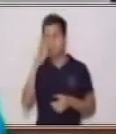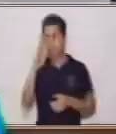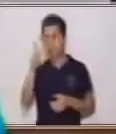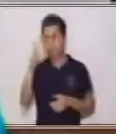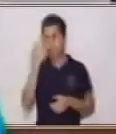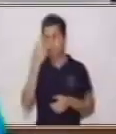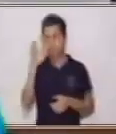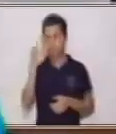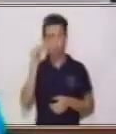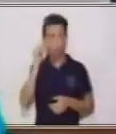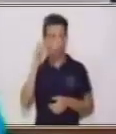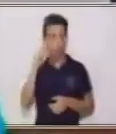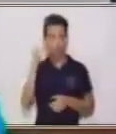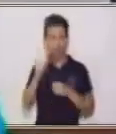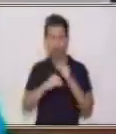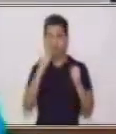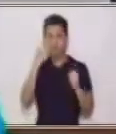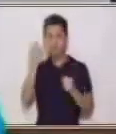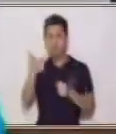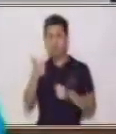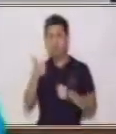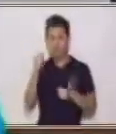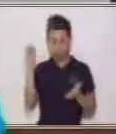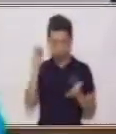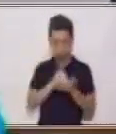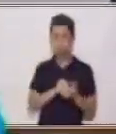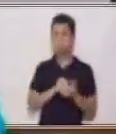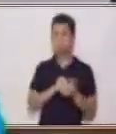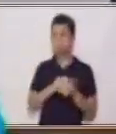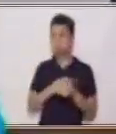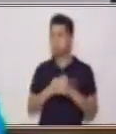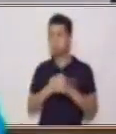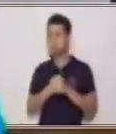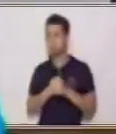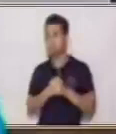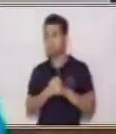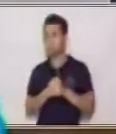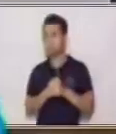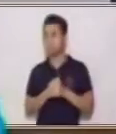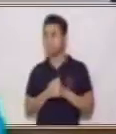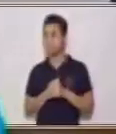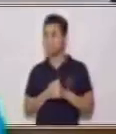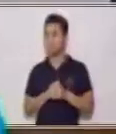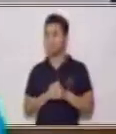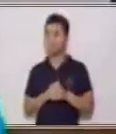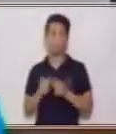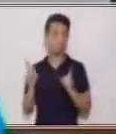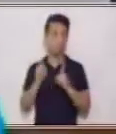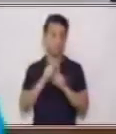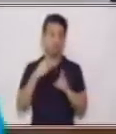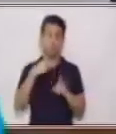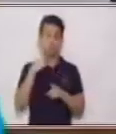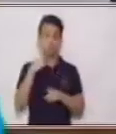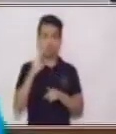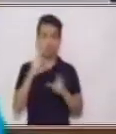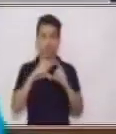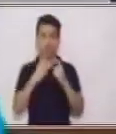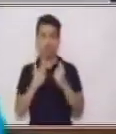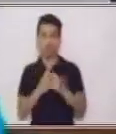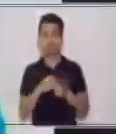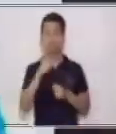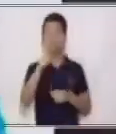no es necesario que utilices solo una o dos, sino que lo puedas ir cambiando. Como en toda la clase te he dicho, el utilizar el